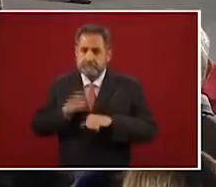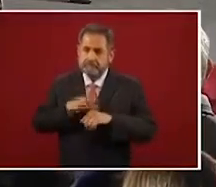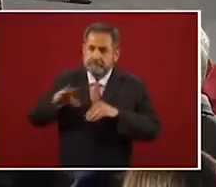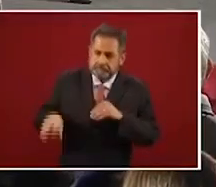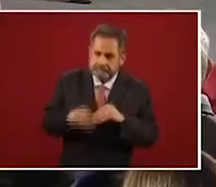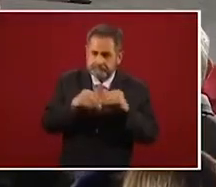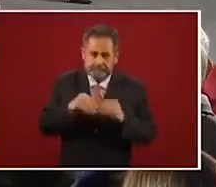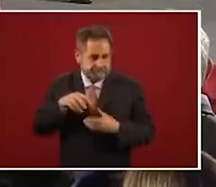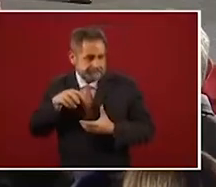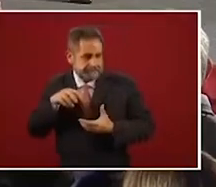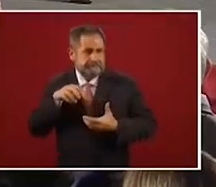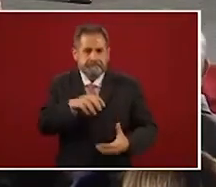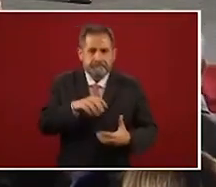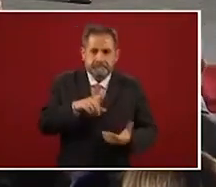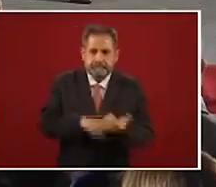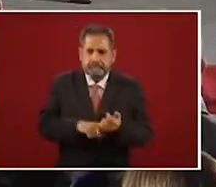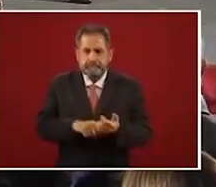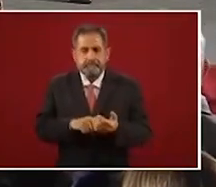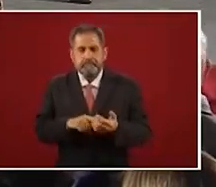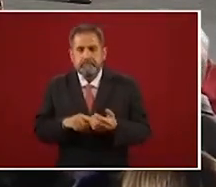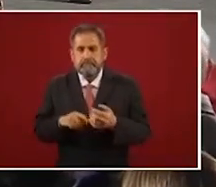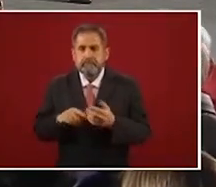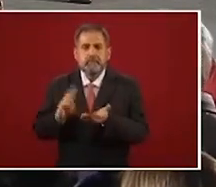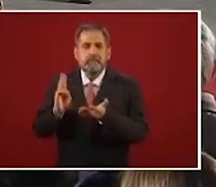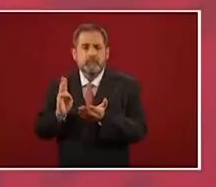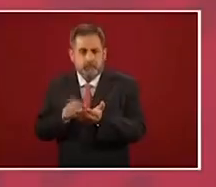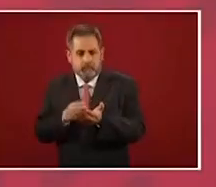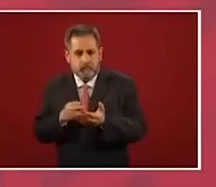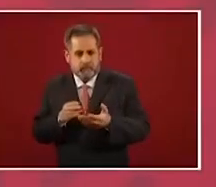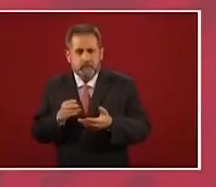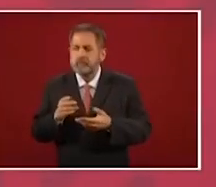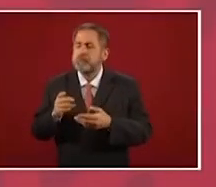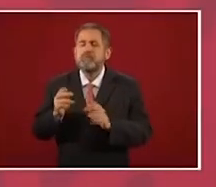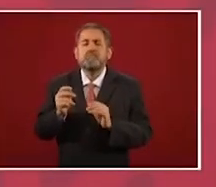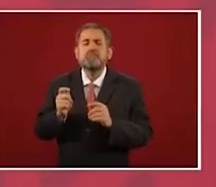agregarle al total de las cuotas de recuperación.